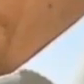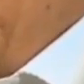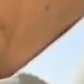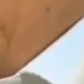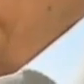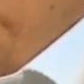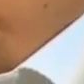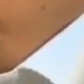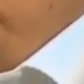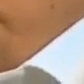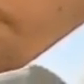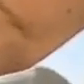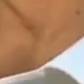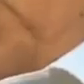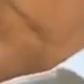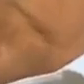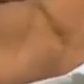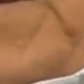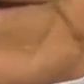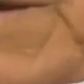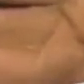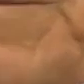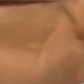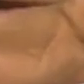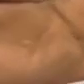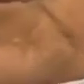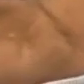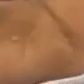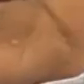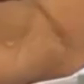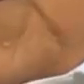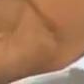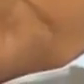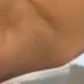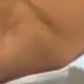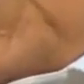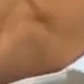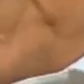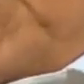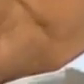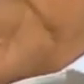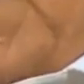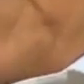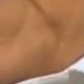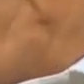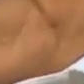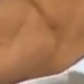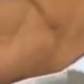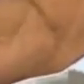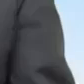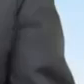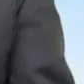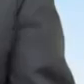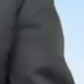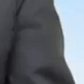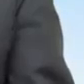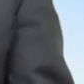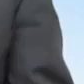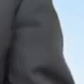la IDE, mantuvimos una concurrente identificación en muchos aspectos de la vida